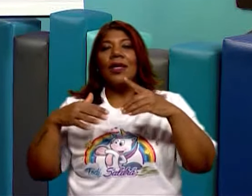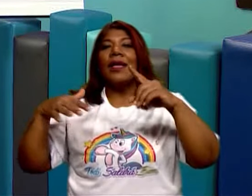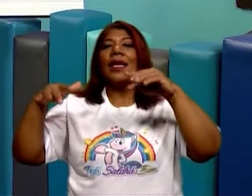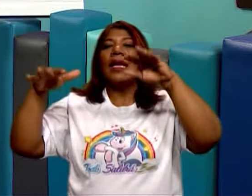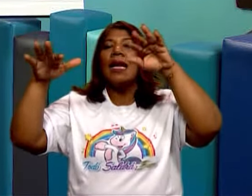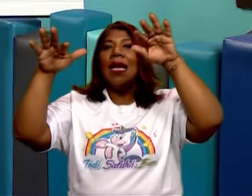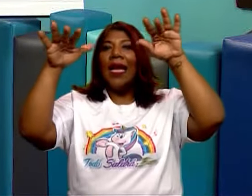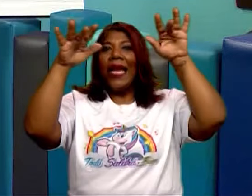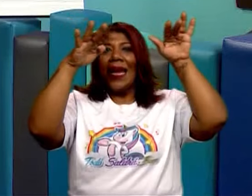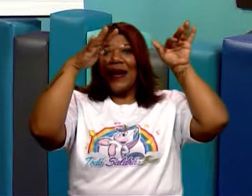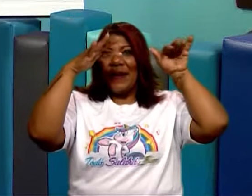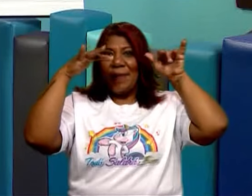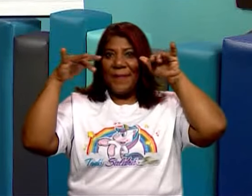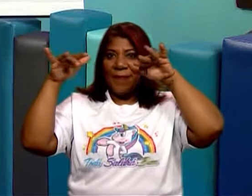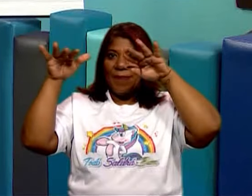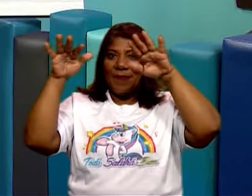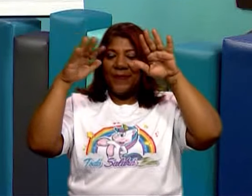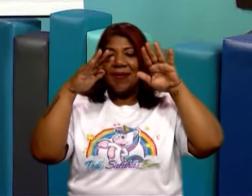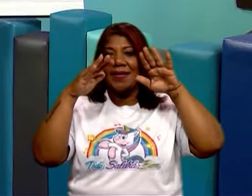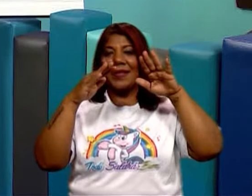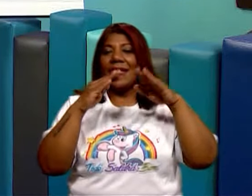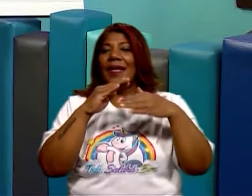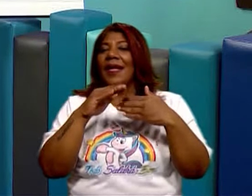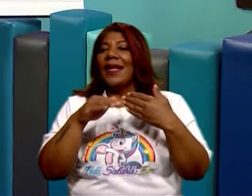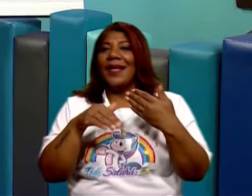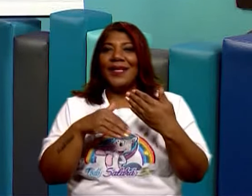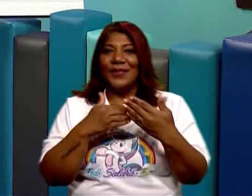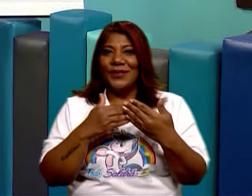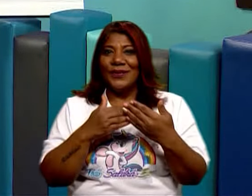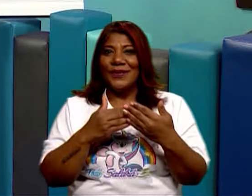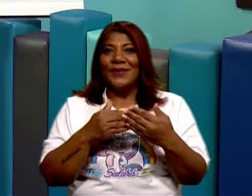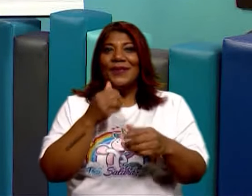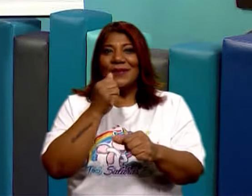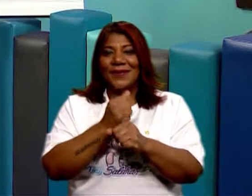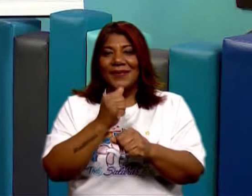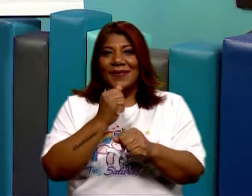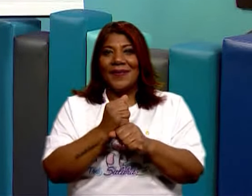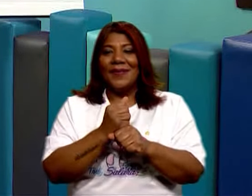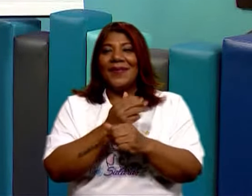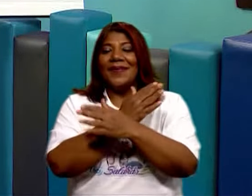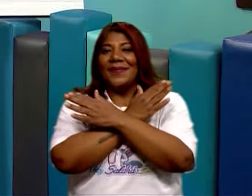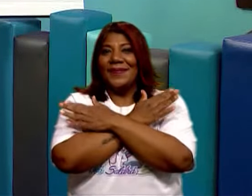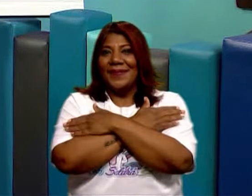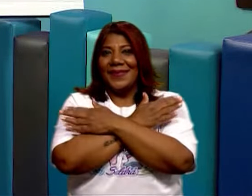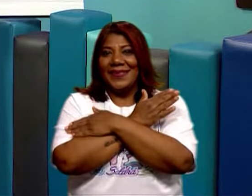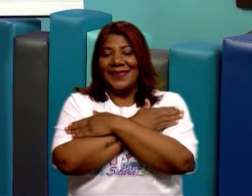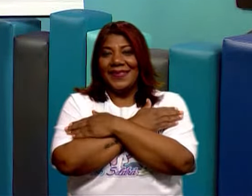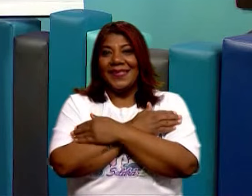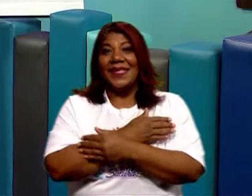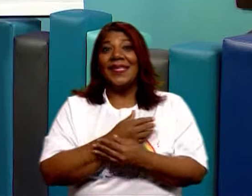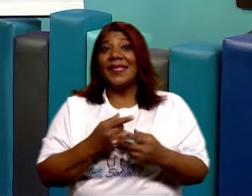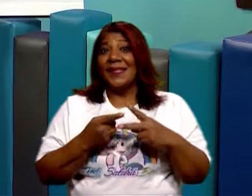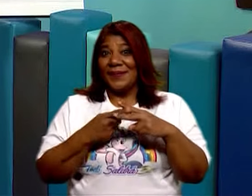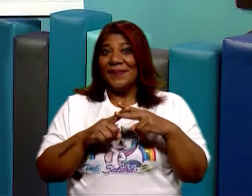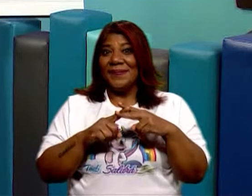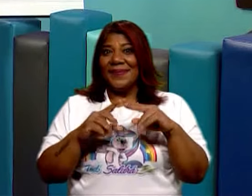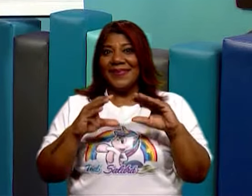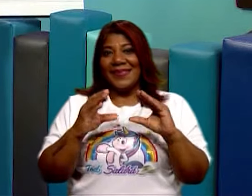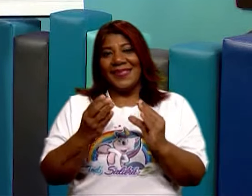especial, como al resto de los trabajadores. Entonces, chicos, estamos preparados para iniciar nuestra